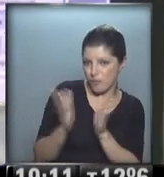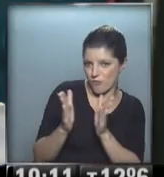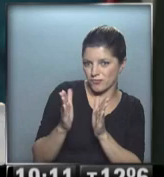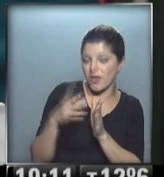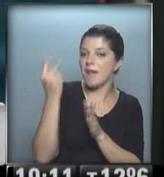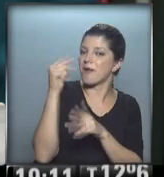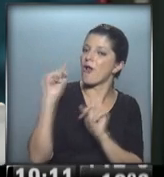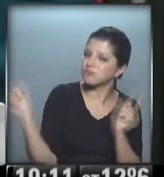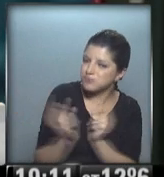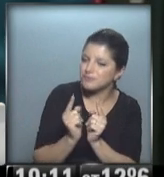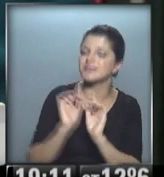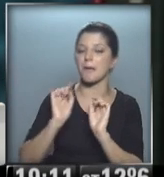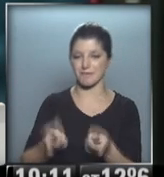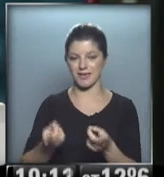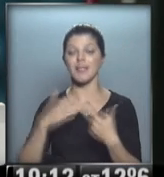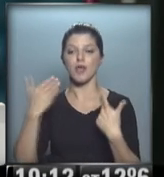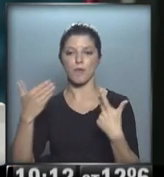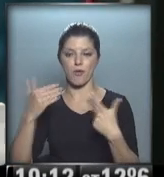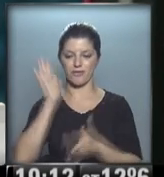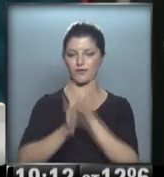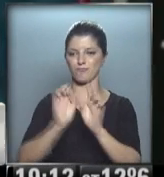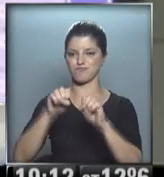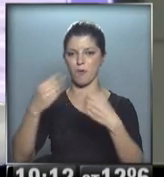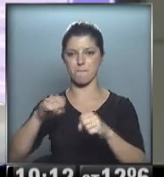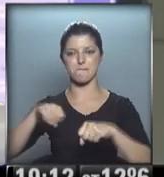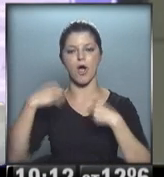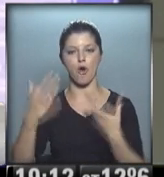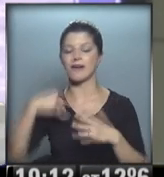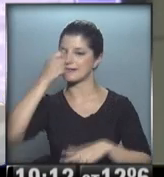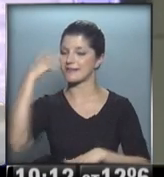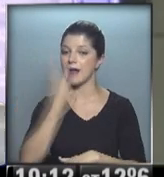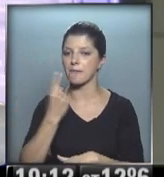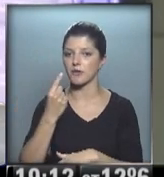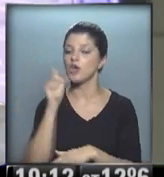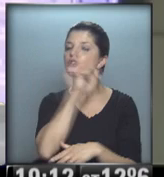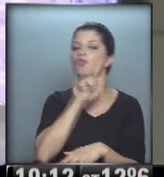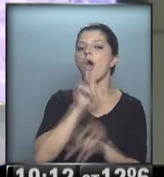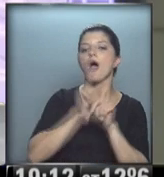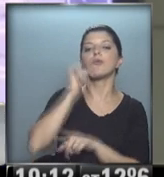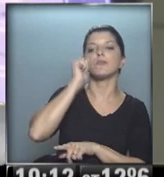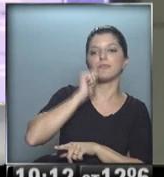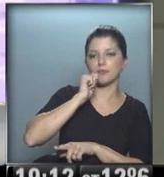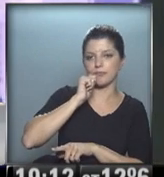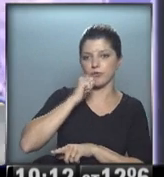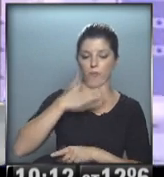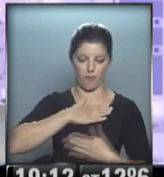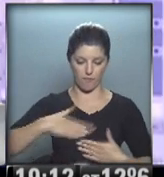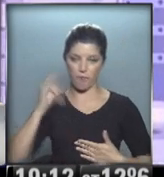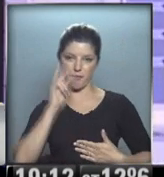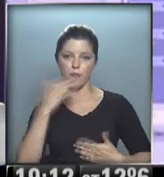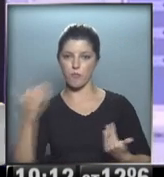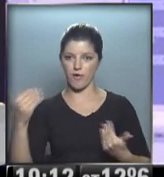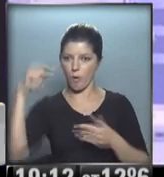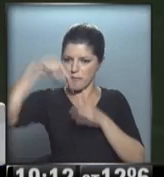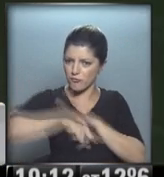y también posibilita una pronta recuperación de la paciente, evitando lesiones dérmicas o superficiales o